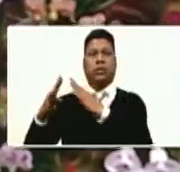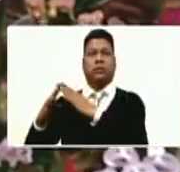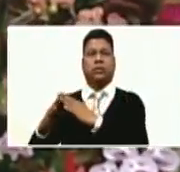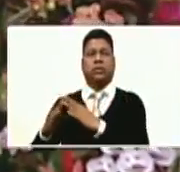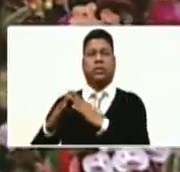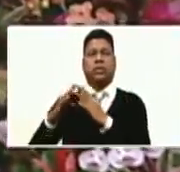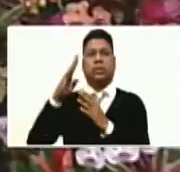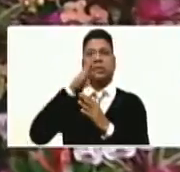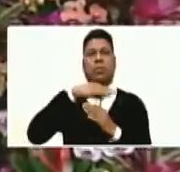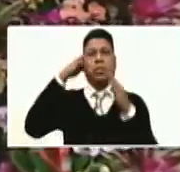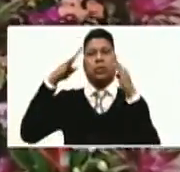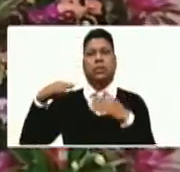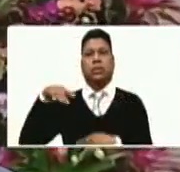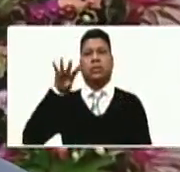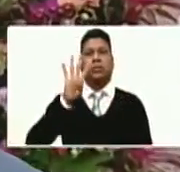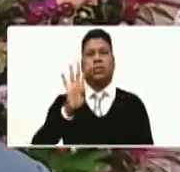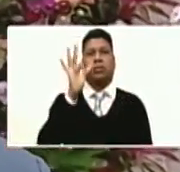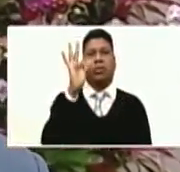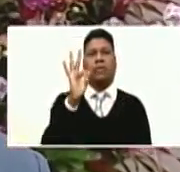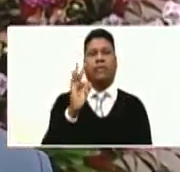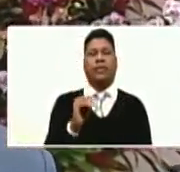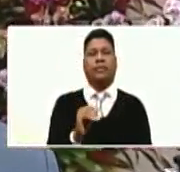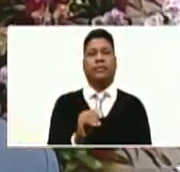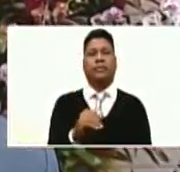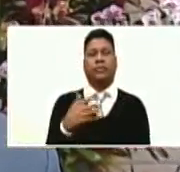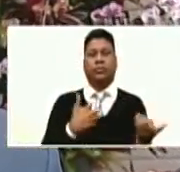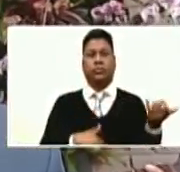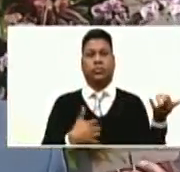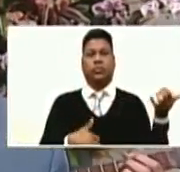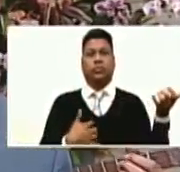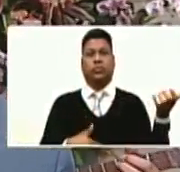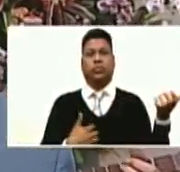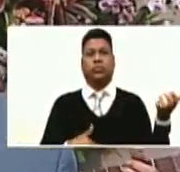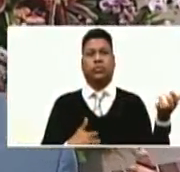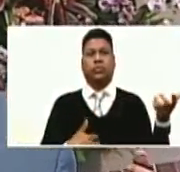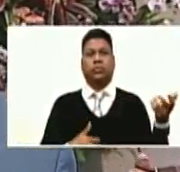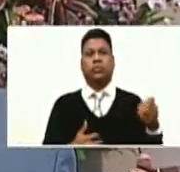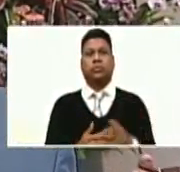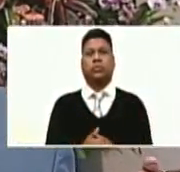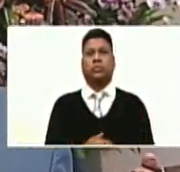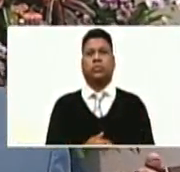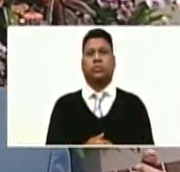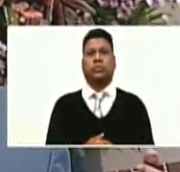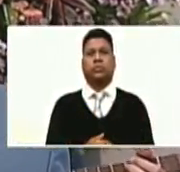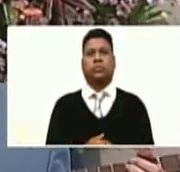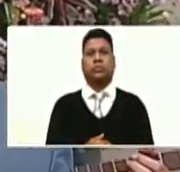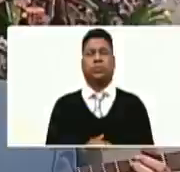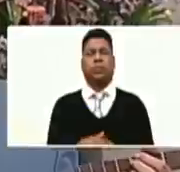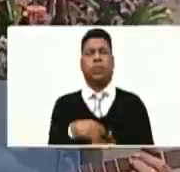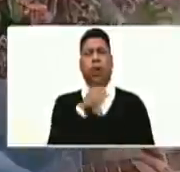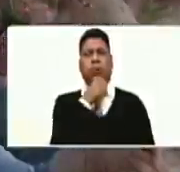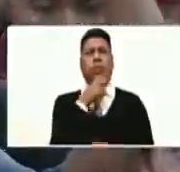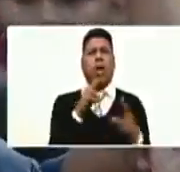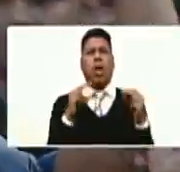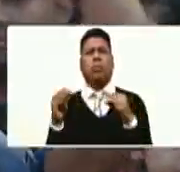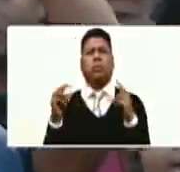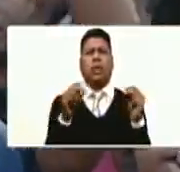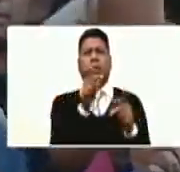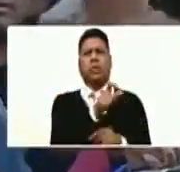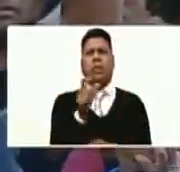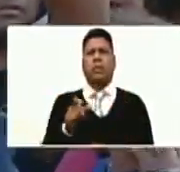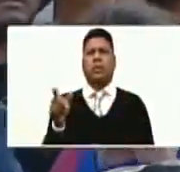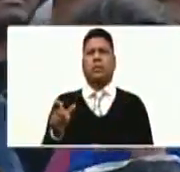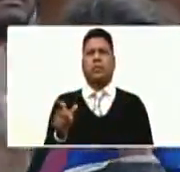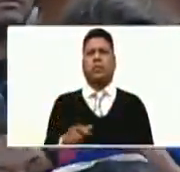en esta transmisión que le lleva a Venezolana de Televisión, y vamos a conversar con algunas de las personas que ya se encuentran acá, el mayor general